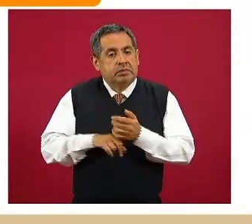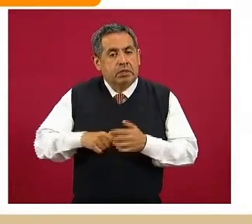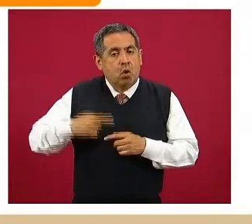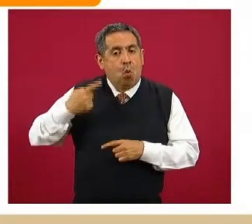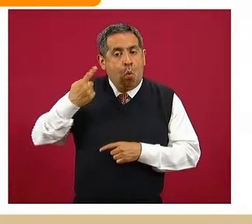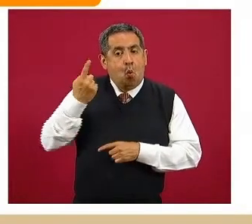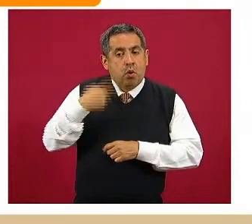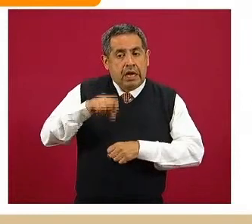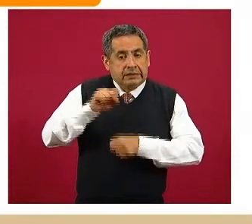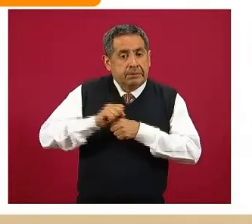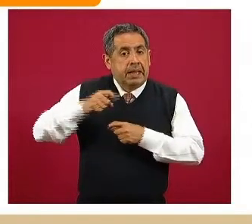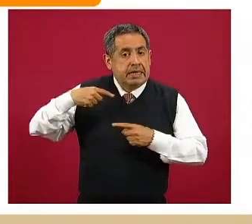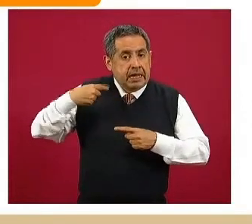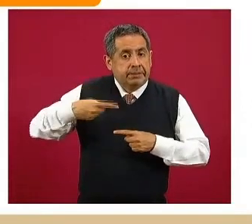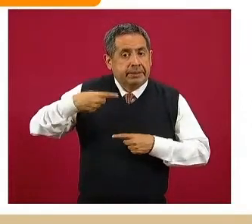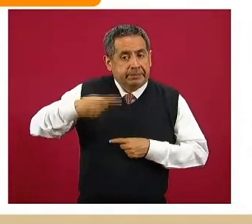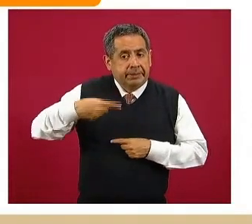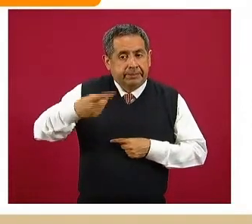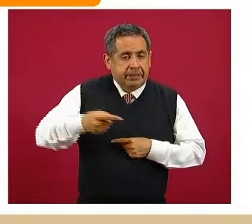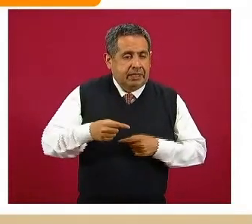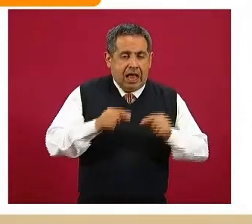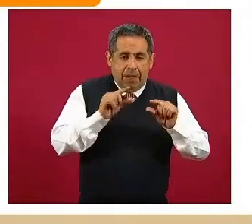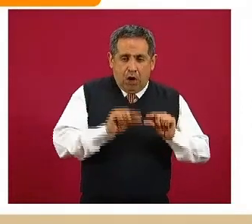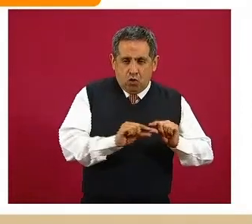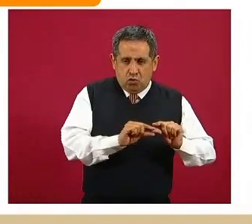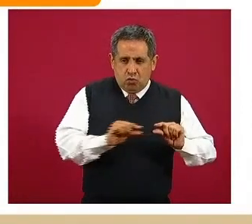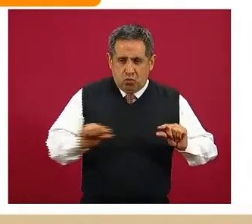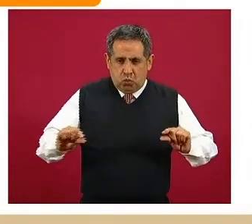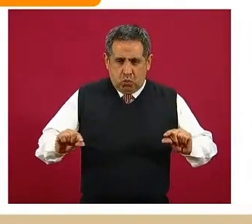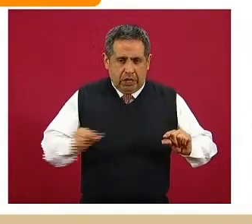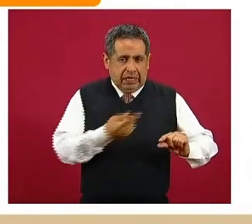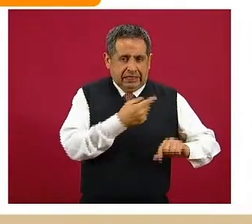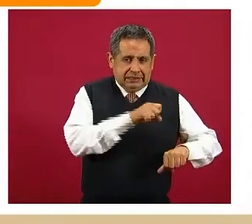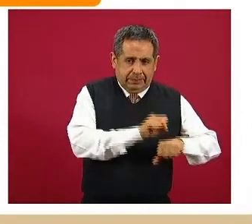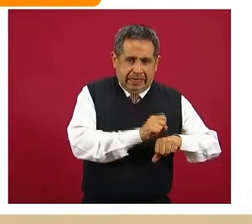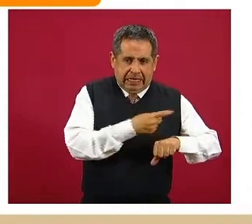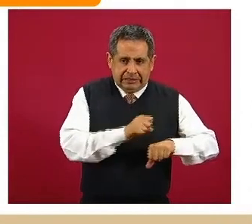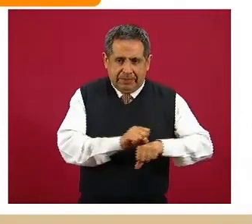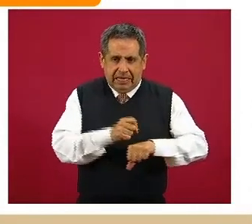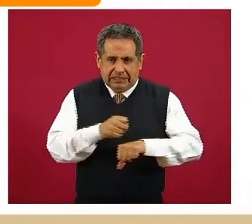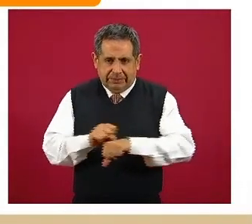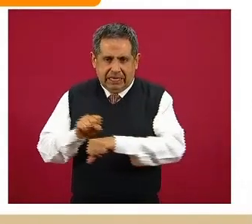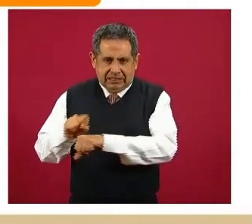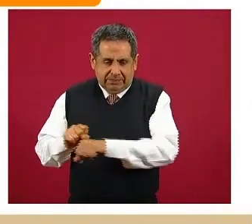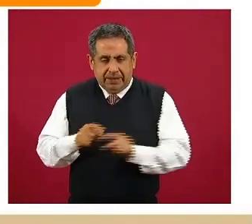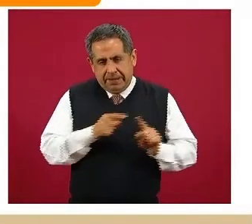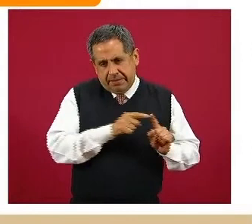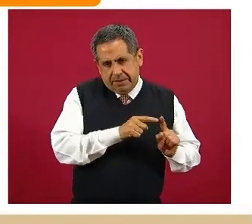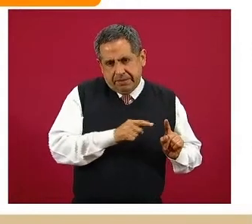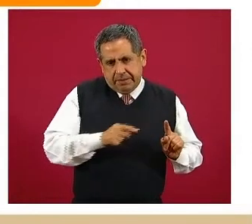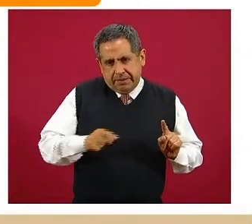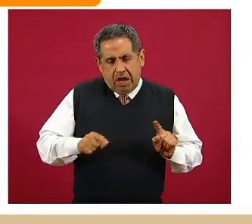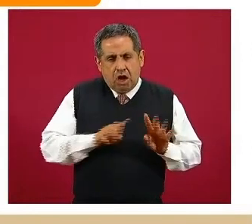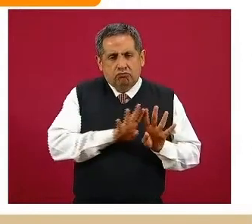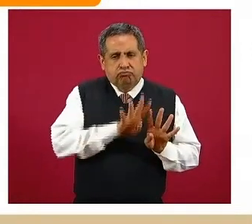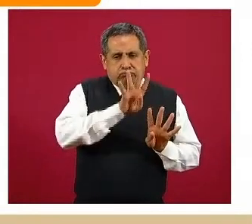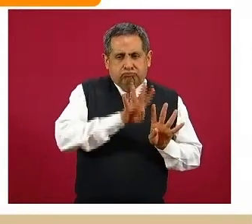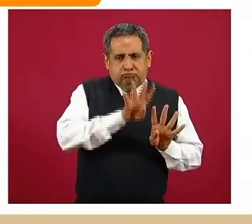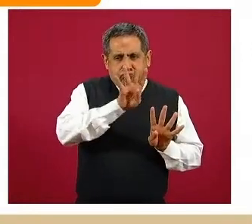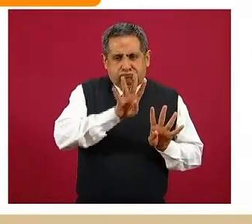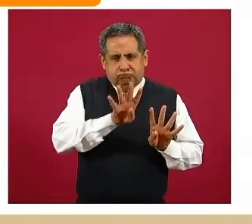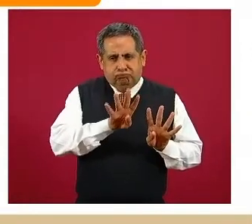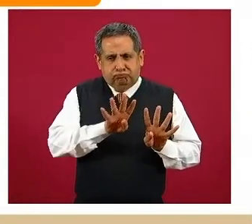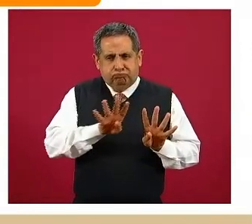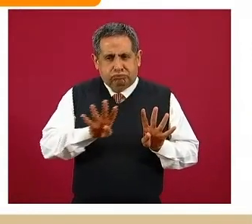semanas epidemiológicas que está representada en la parte inferior y por lo tanto cada una de las barras, podemos